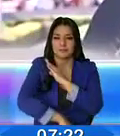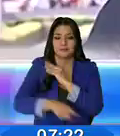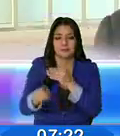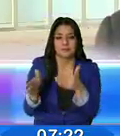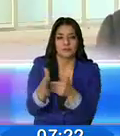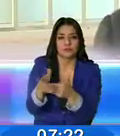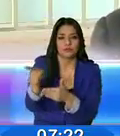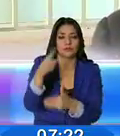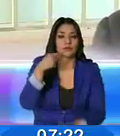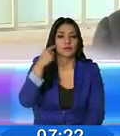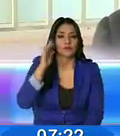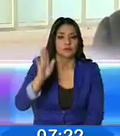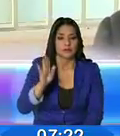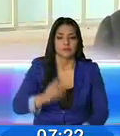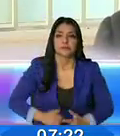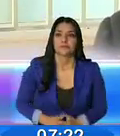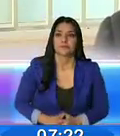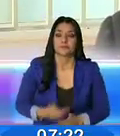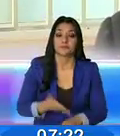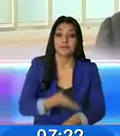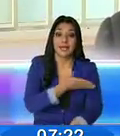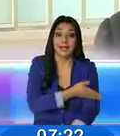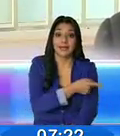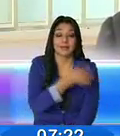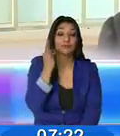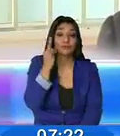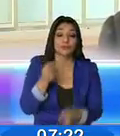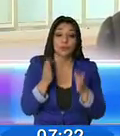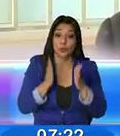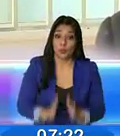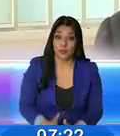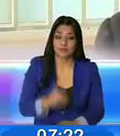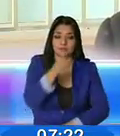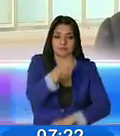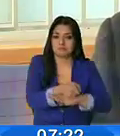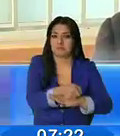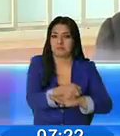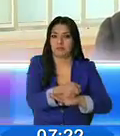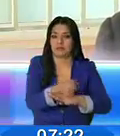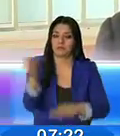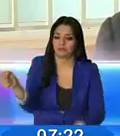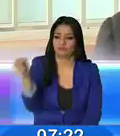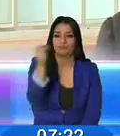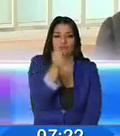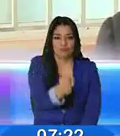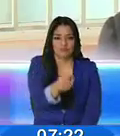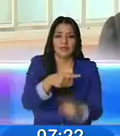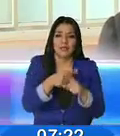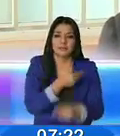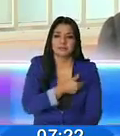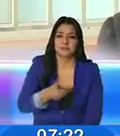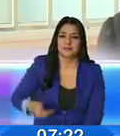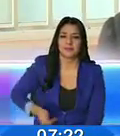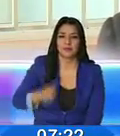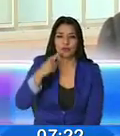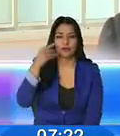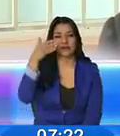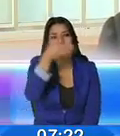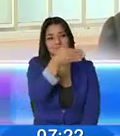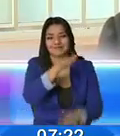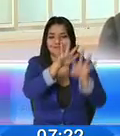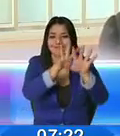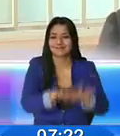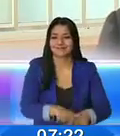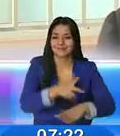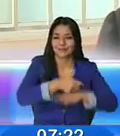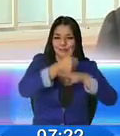Correa. Cuando se había dictado ya la medida cautelar que disponía la presentación del expresidente en la Secretaría de la Corte Nacional